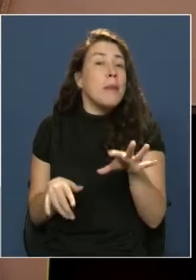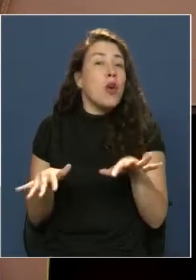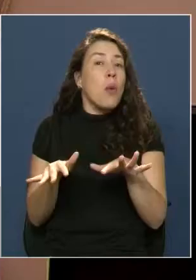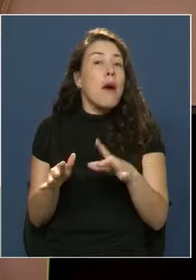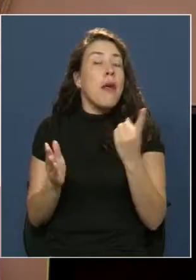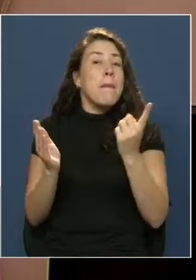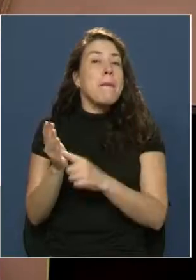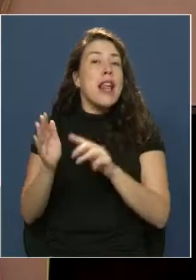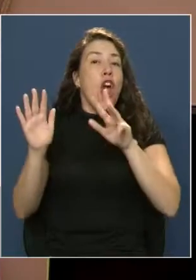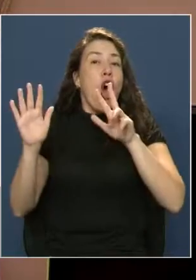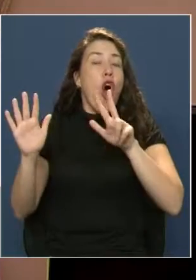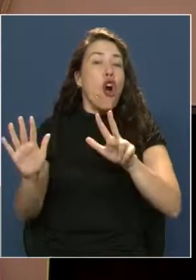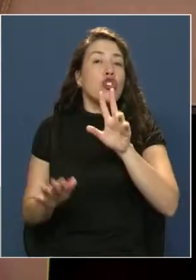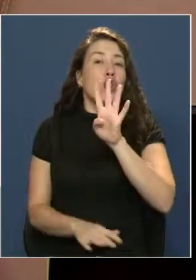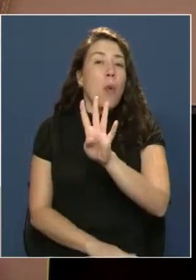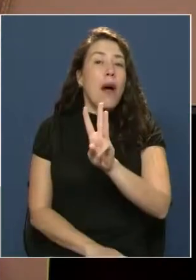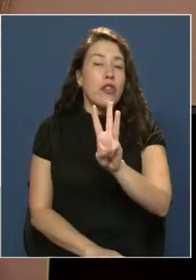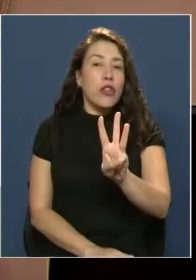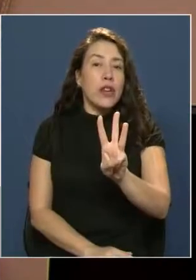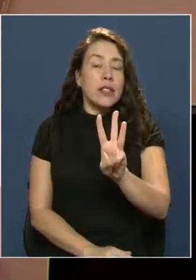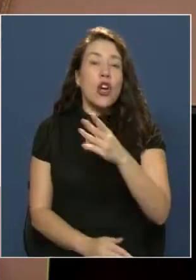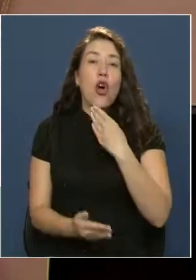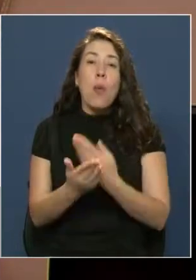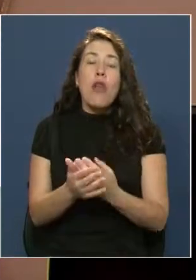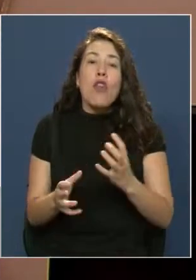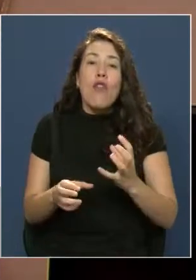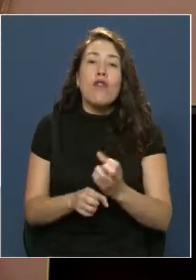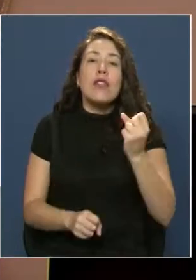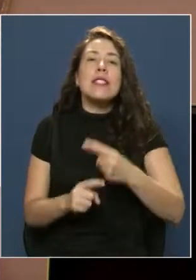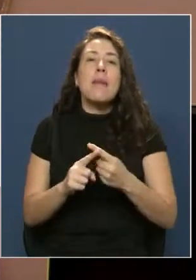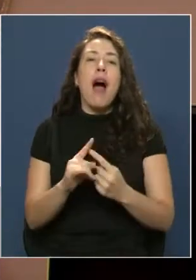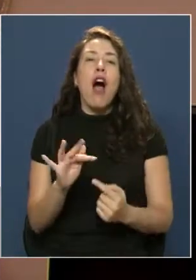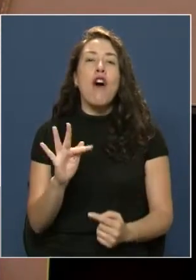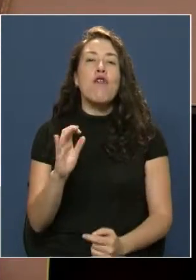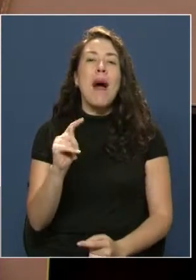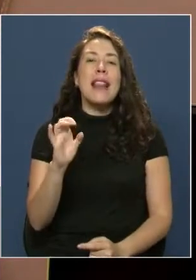desde 1843, cuando se funda el Fuerte Bulnes.